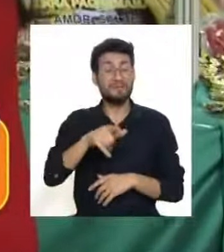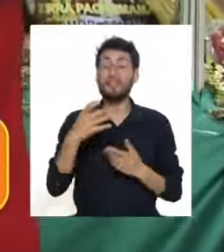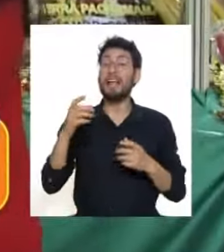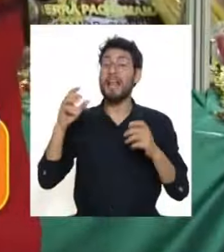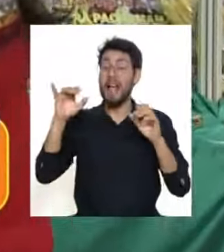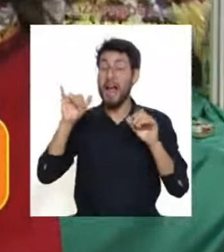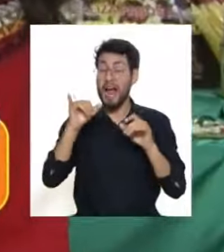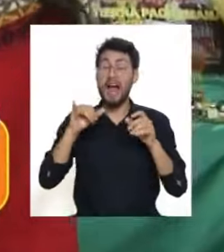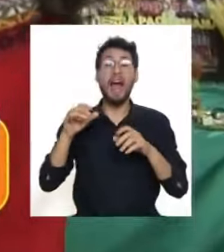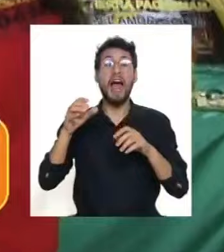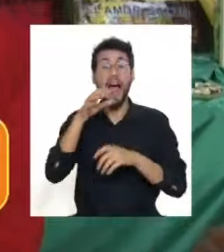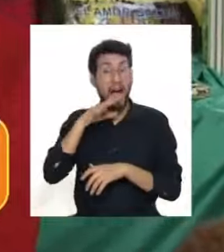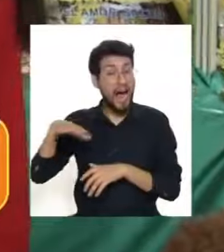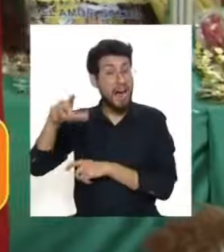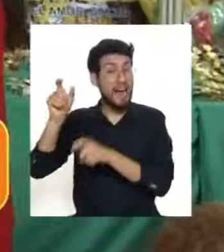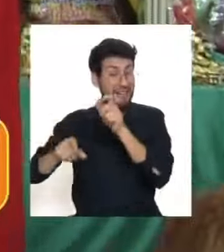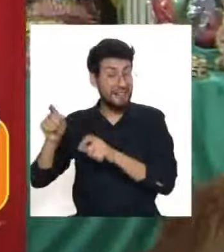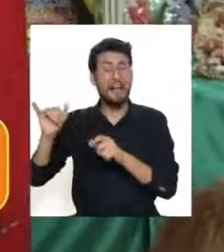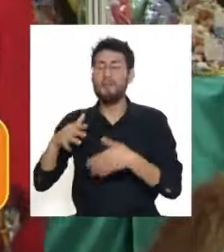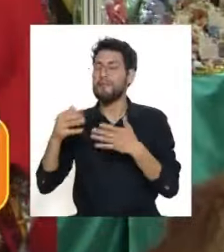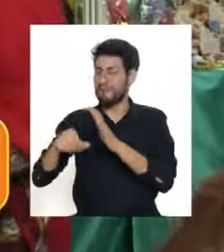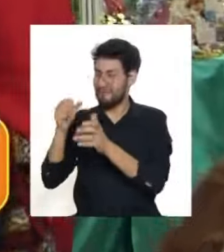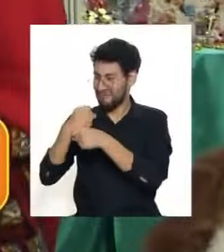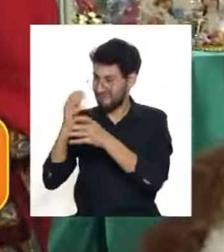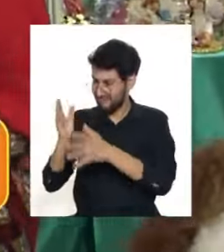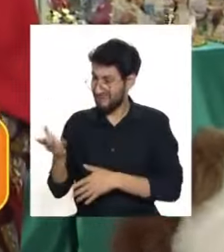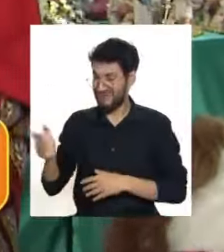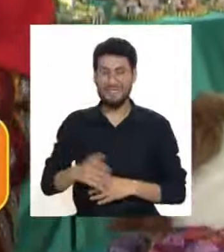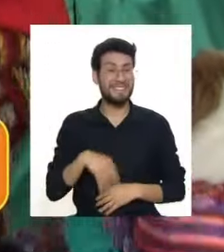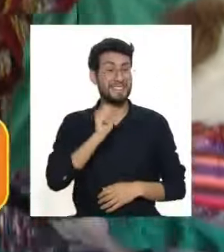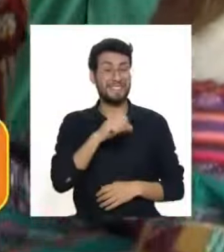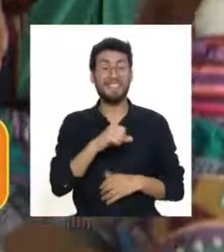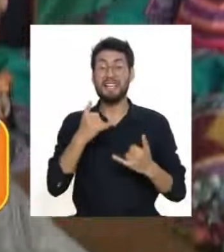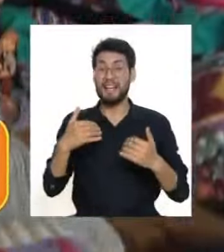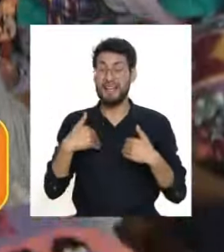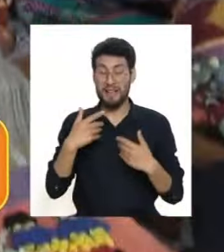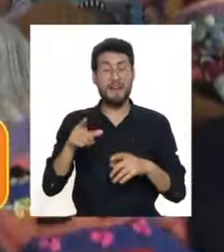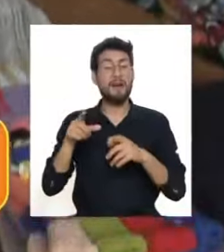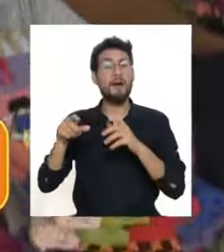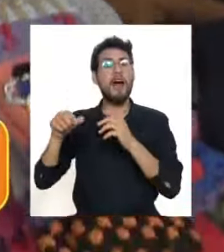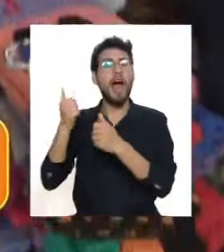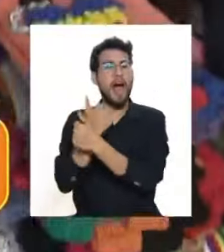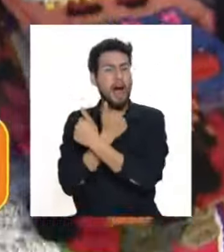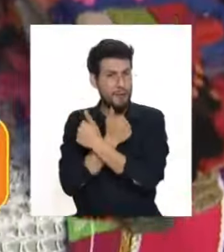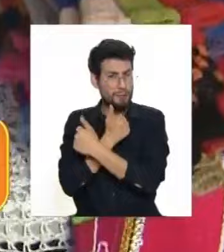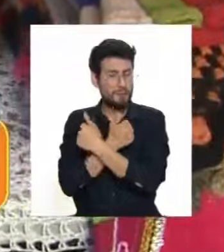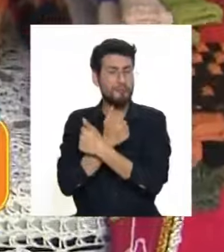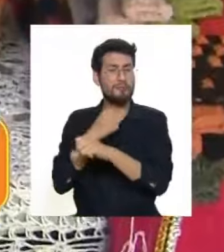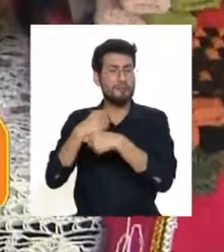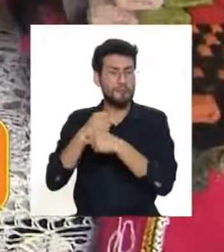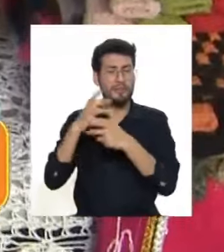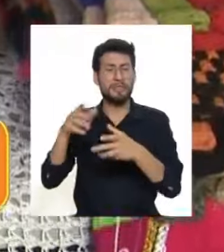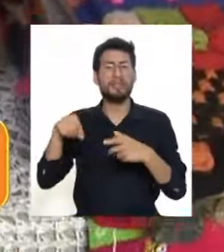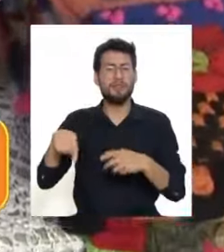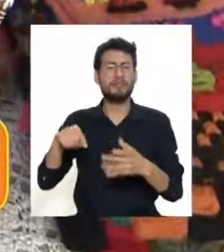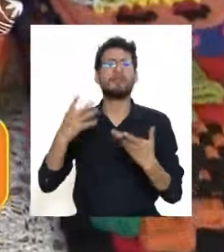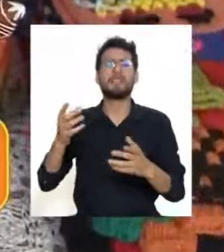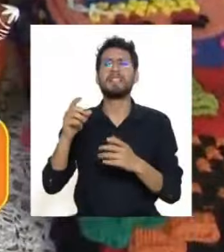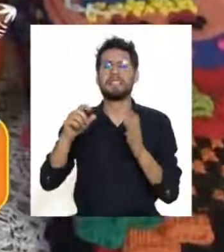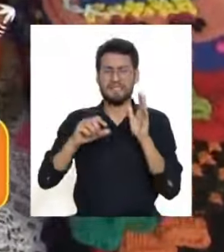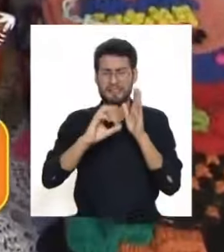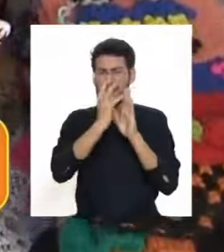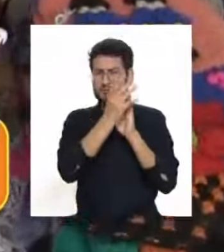pero también reconocer a nuestros artesanos, ¿no? Claro que sí, acá vienen los artesanos de Ayacucho con su cerámica de la